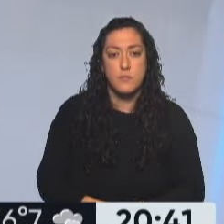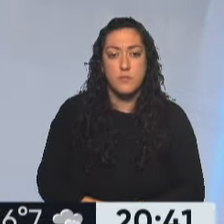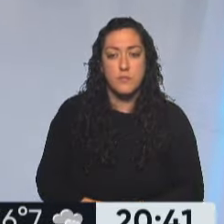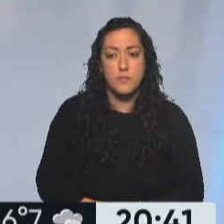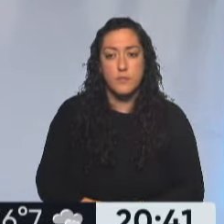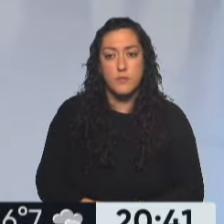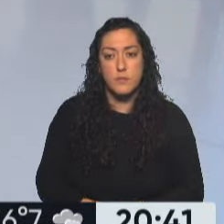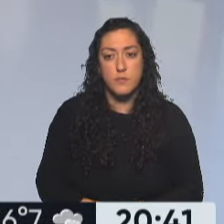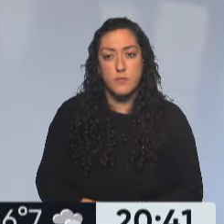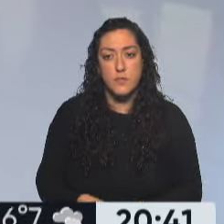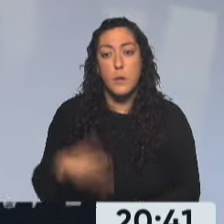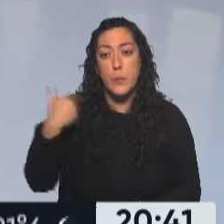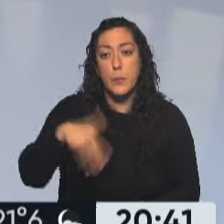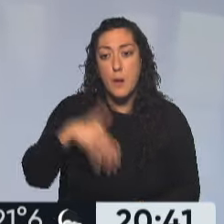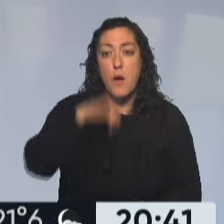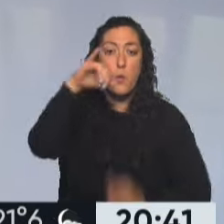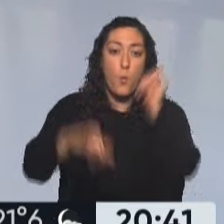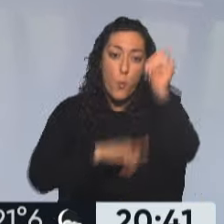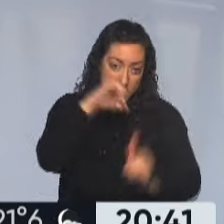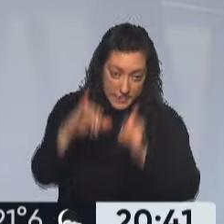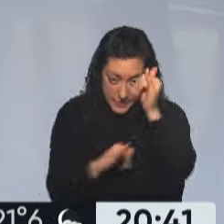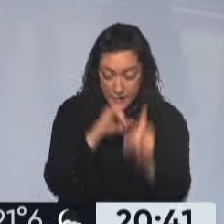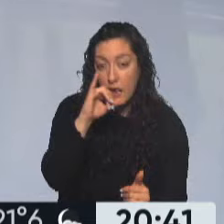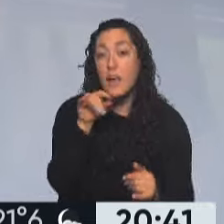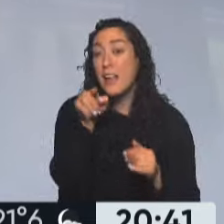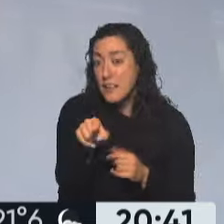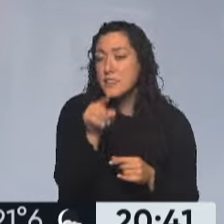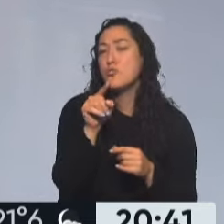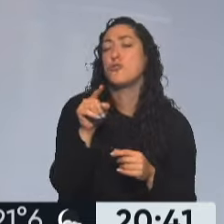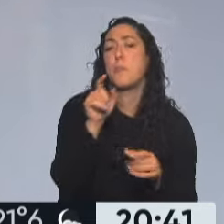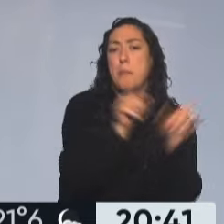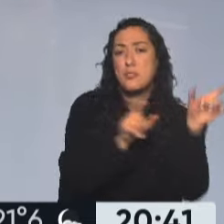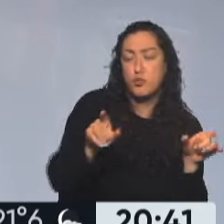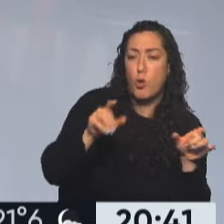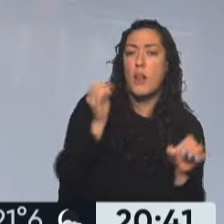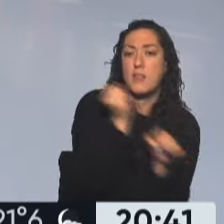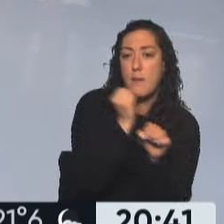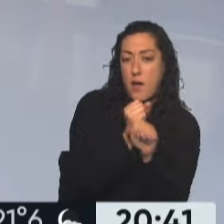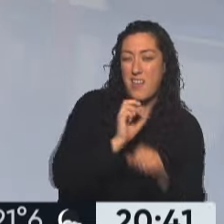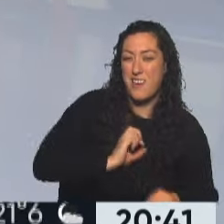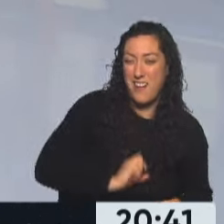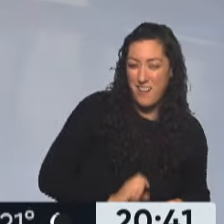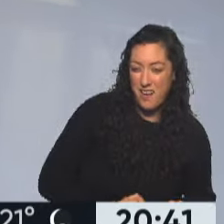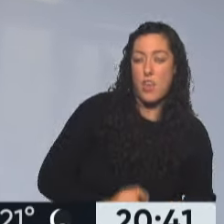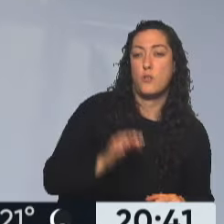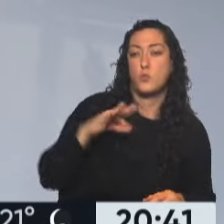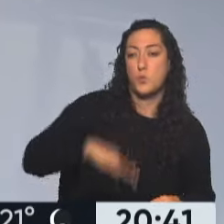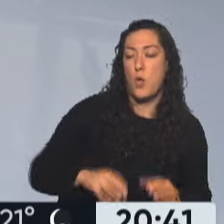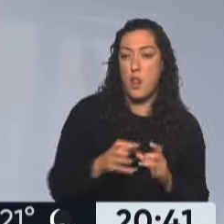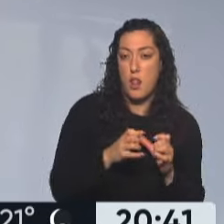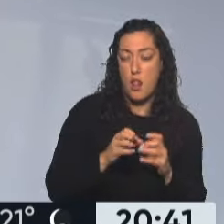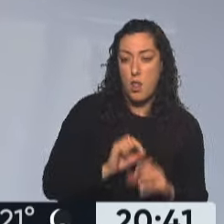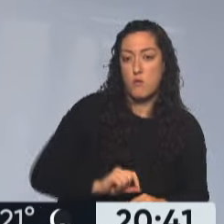Bueno, te lo vamos a contar y tiene que ver con un acuerdo que llegaron los encargados de edificios para incrementar su salario.